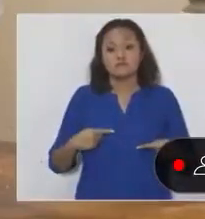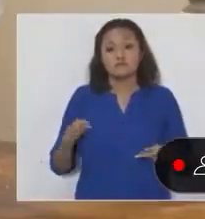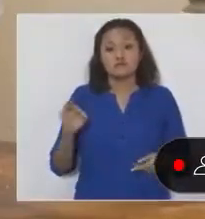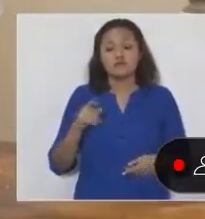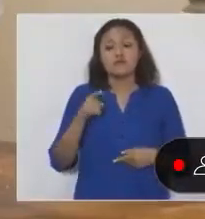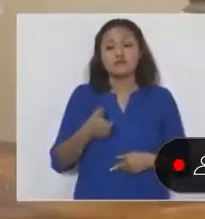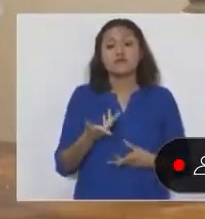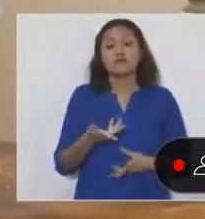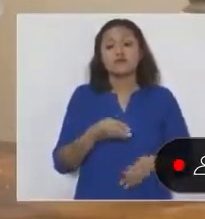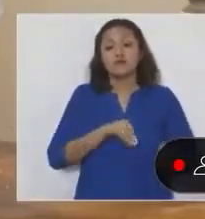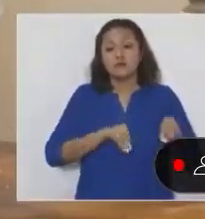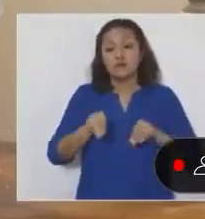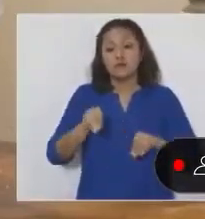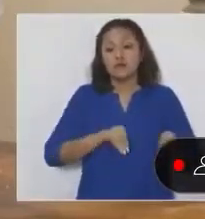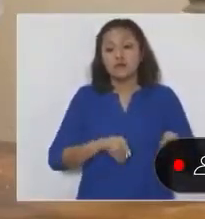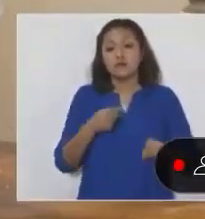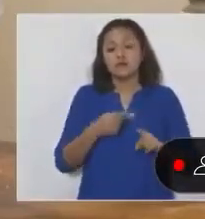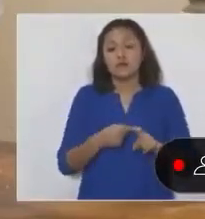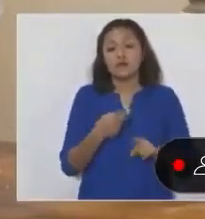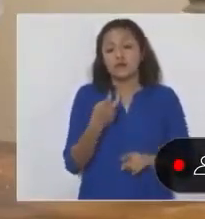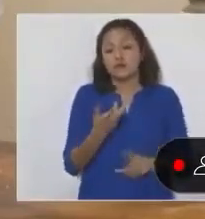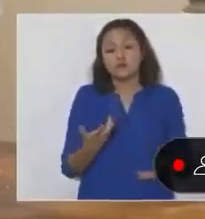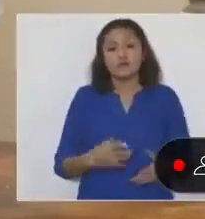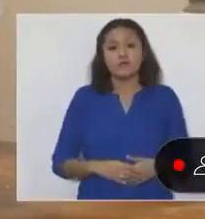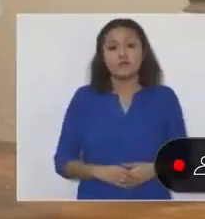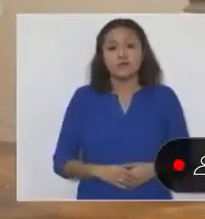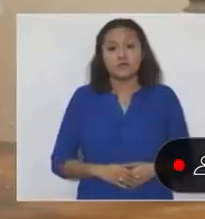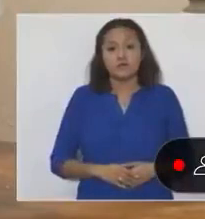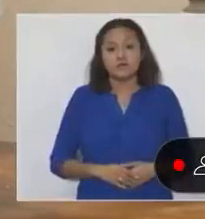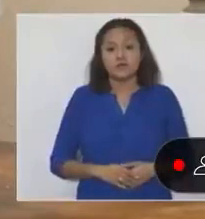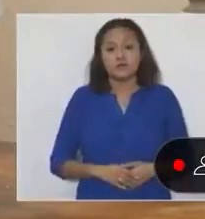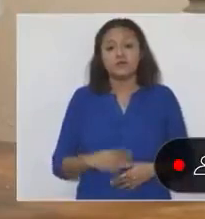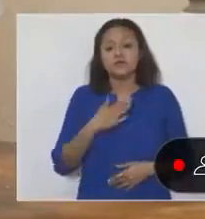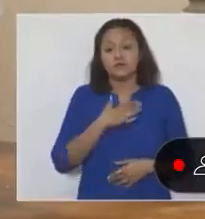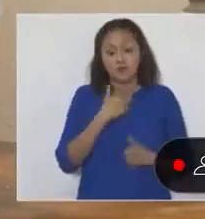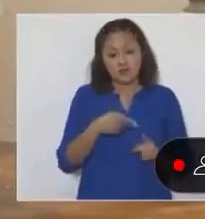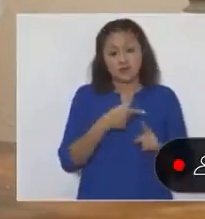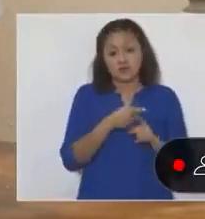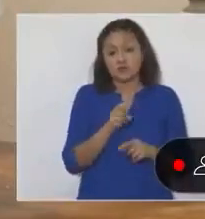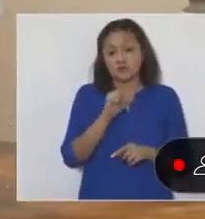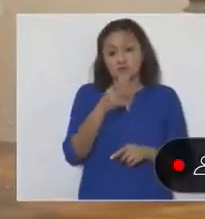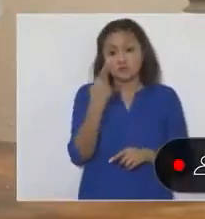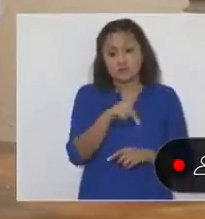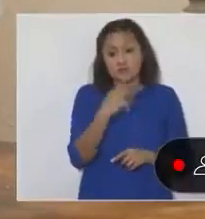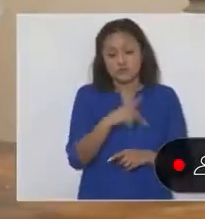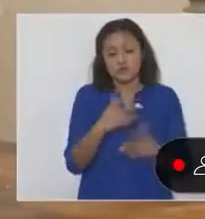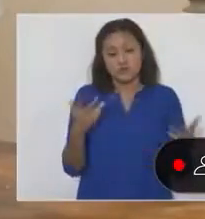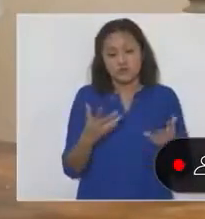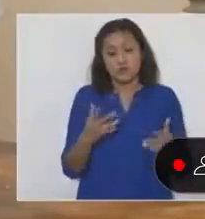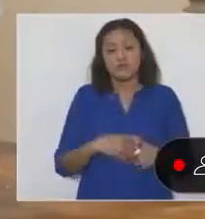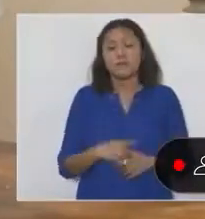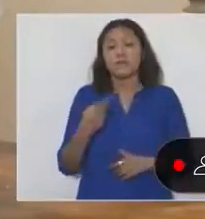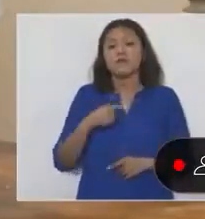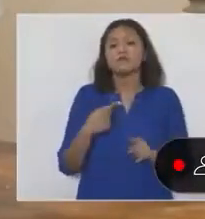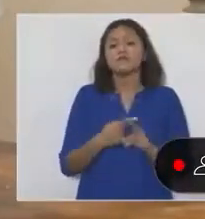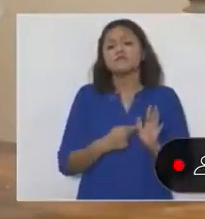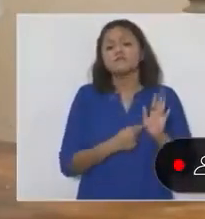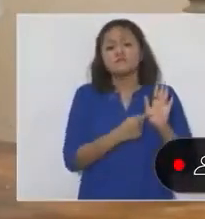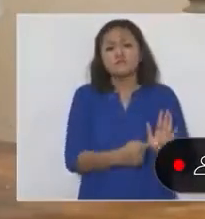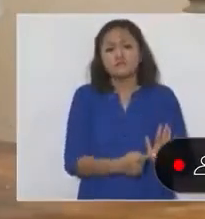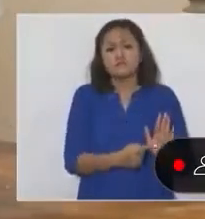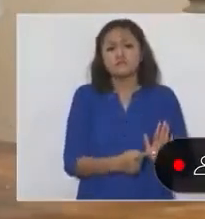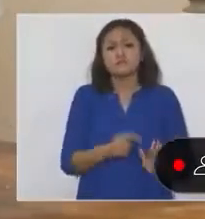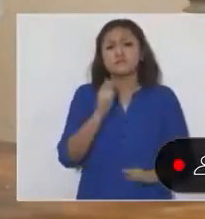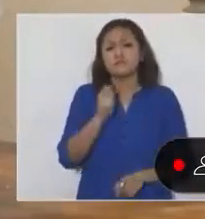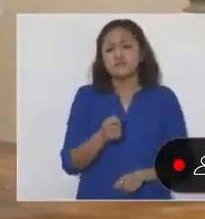las del movimiento pensó en ella entonces yo estuve a favor de que fuera ella pero quienes propusieron que